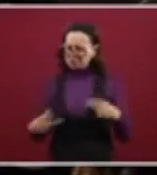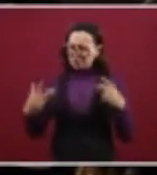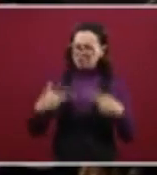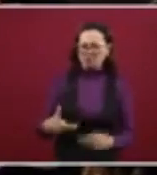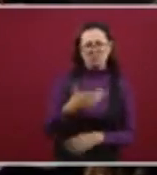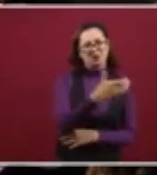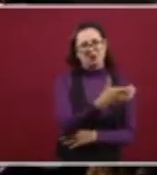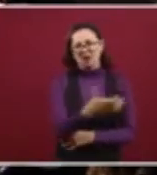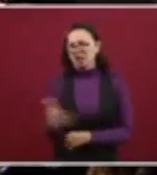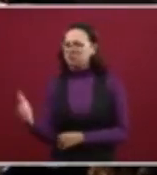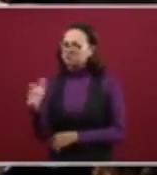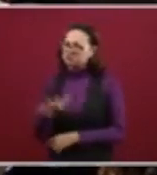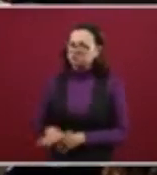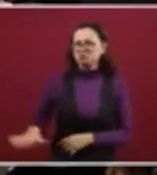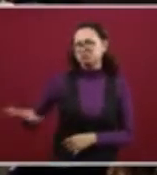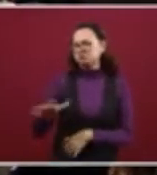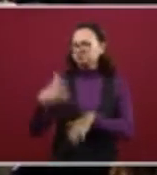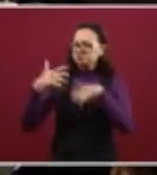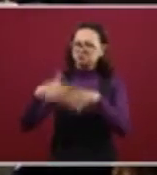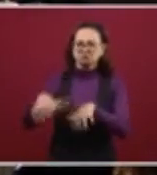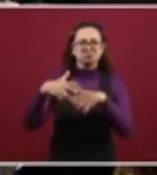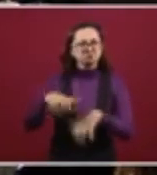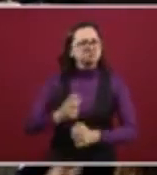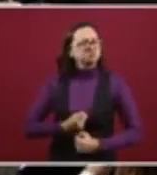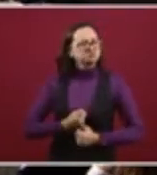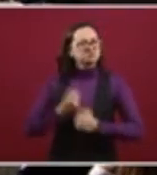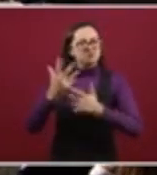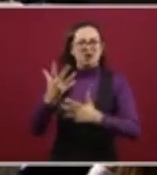respetar siempre el derecho de manifestación